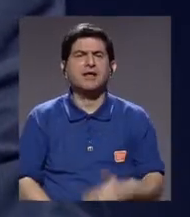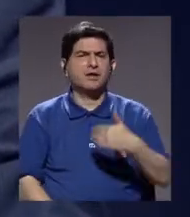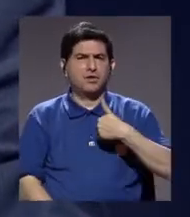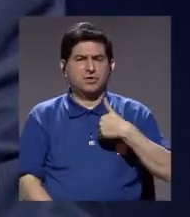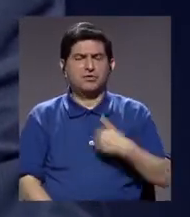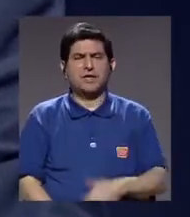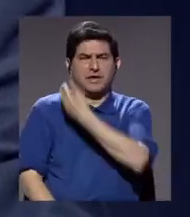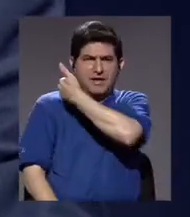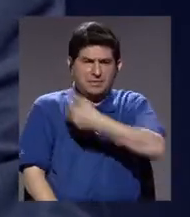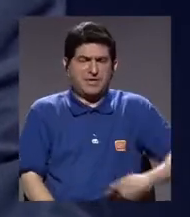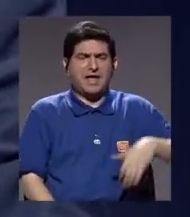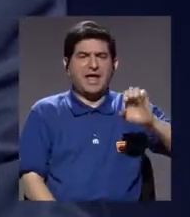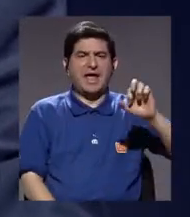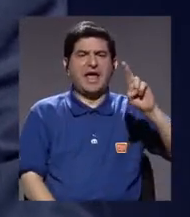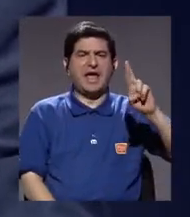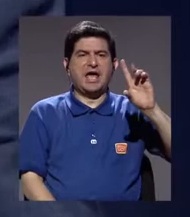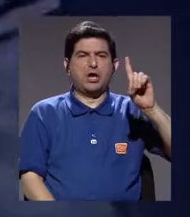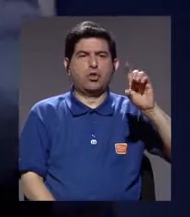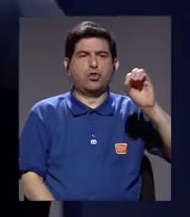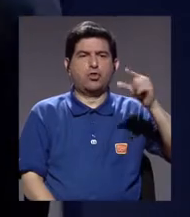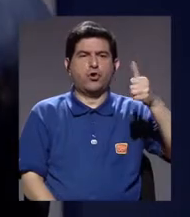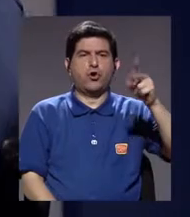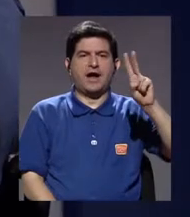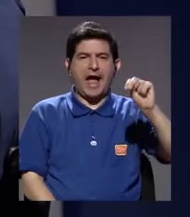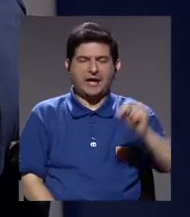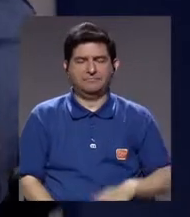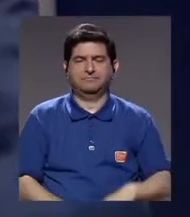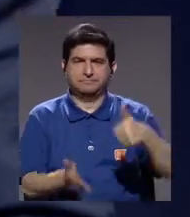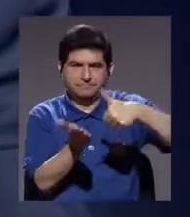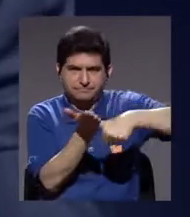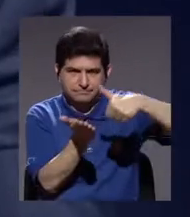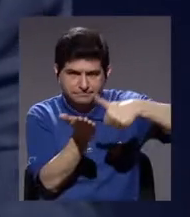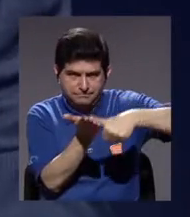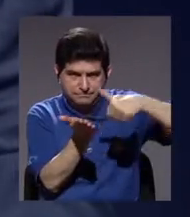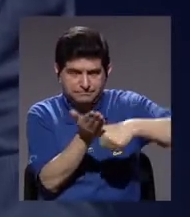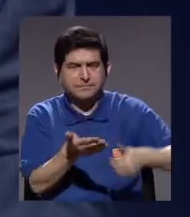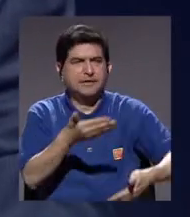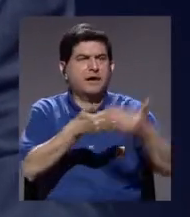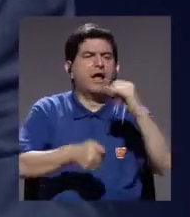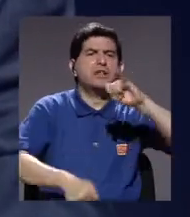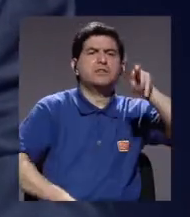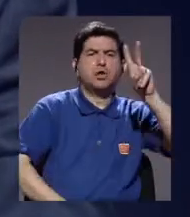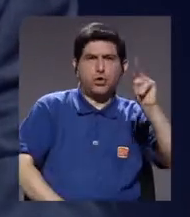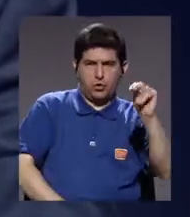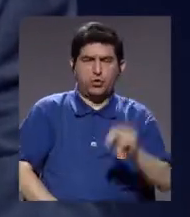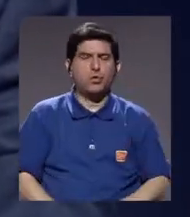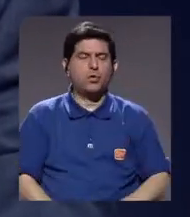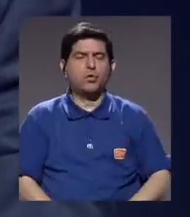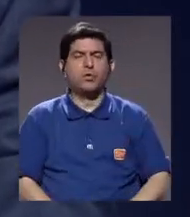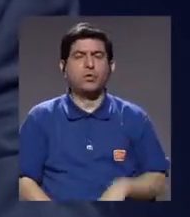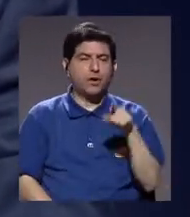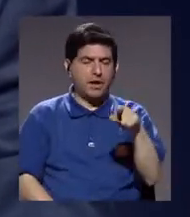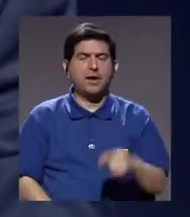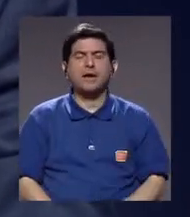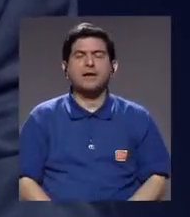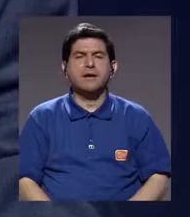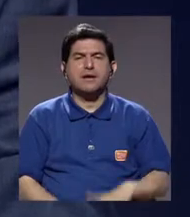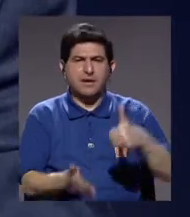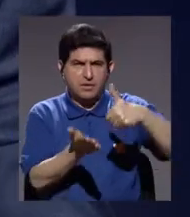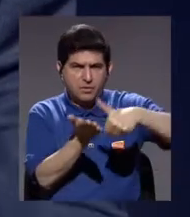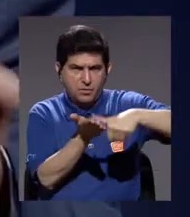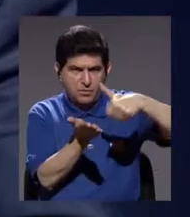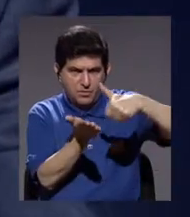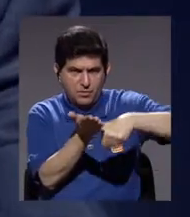liderazgo tiene el presidente Erdogan, que justamente en las elecciones del pasado junio fue electo en la